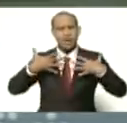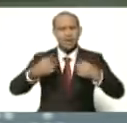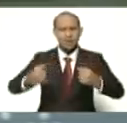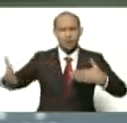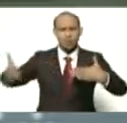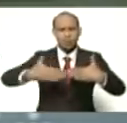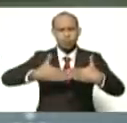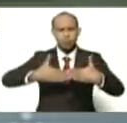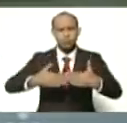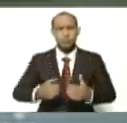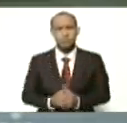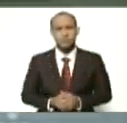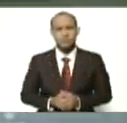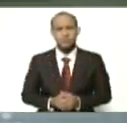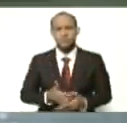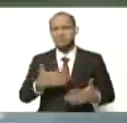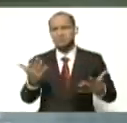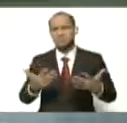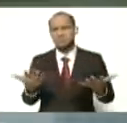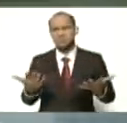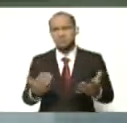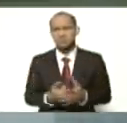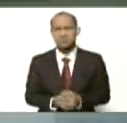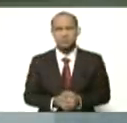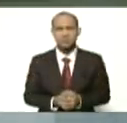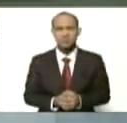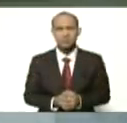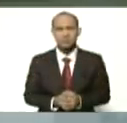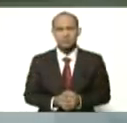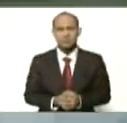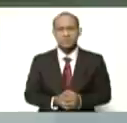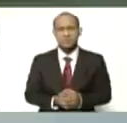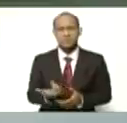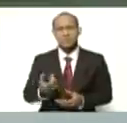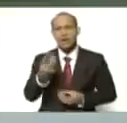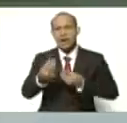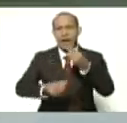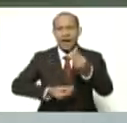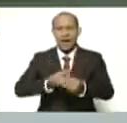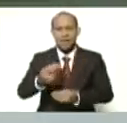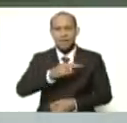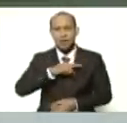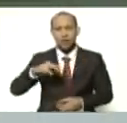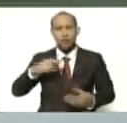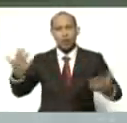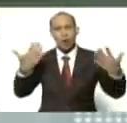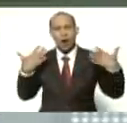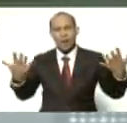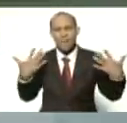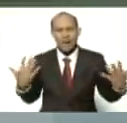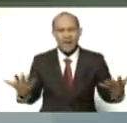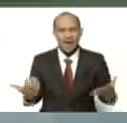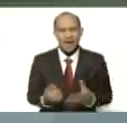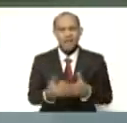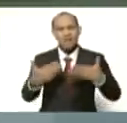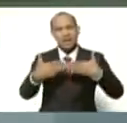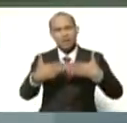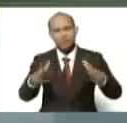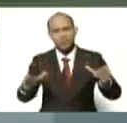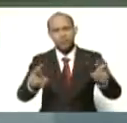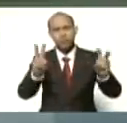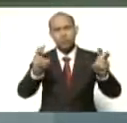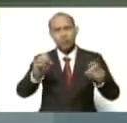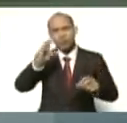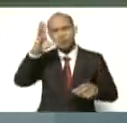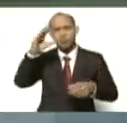especial implica implica precisamente declararnos en emergencia para abrir nuevas capacidades